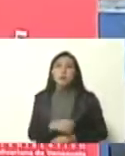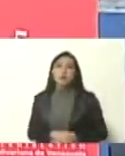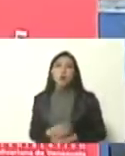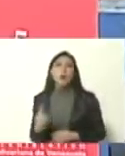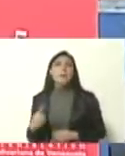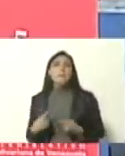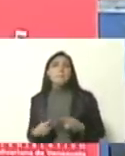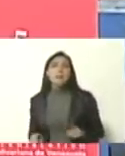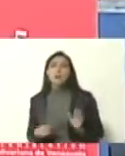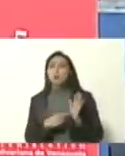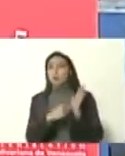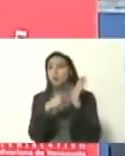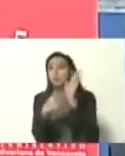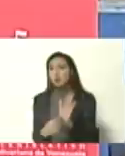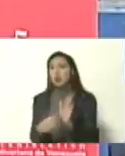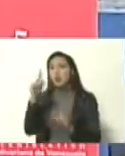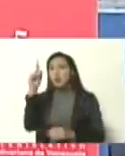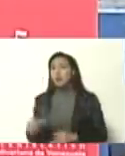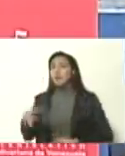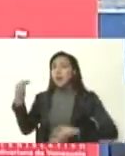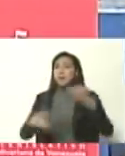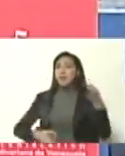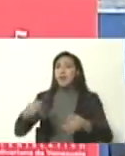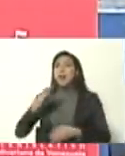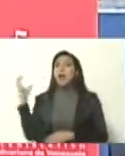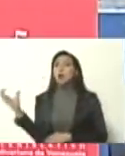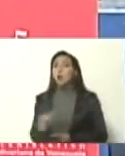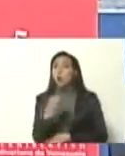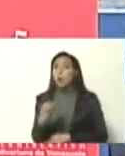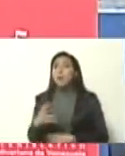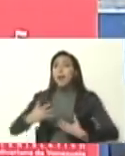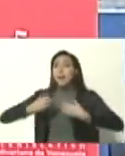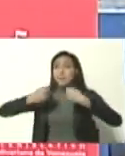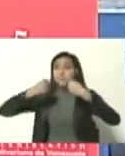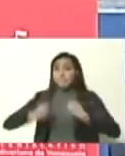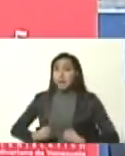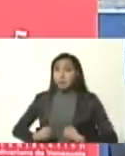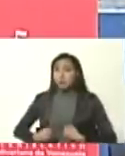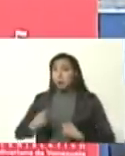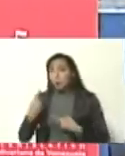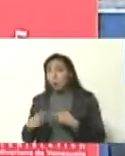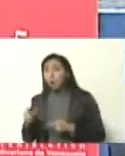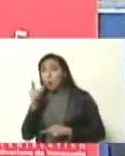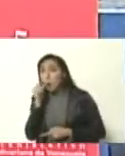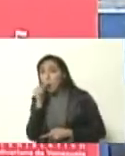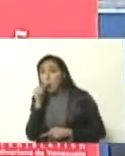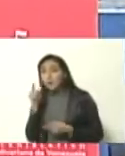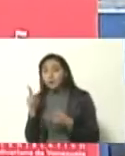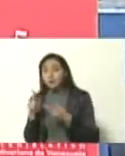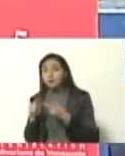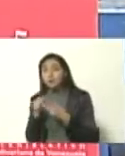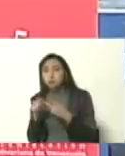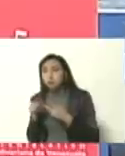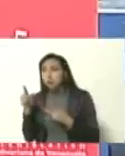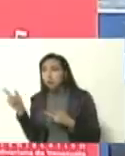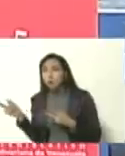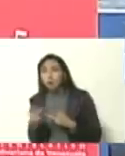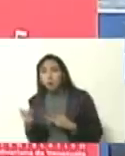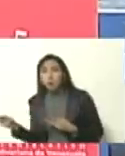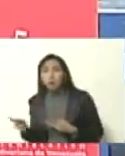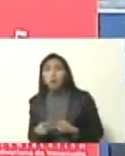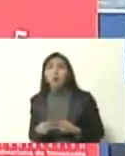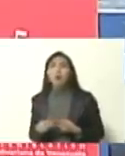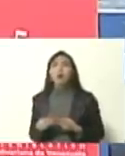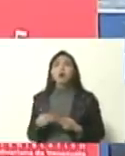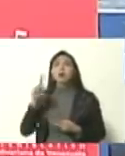Ya incluso la Fiscalía de Colombia metió preso a alias Pico, a Raymond Russo, metió